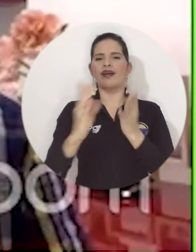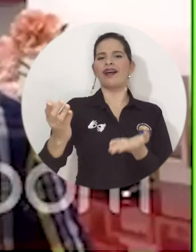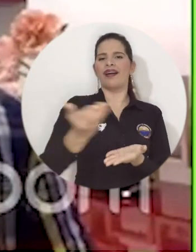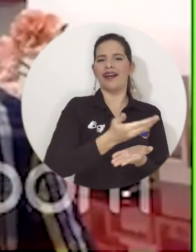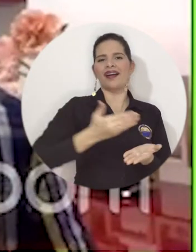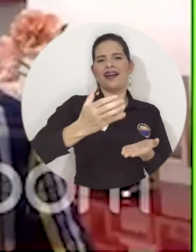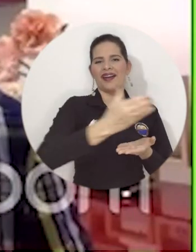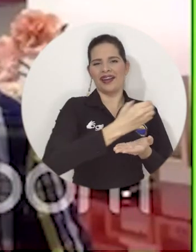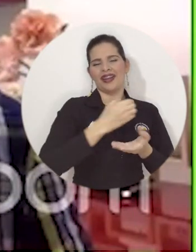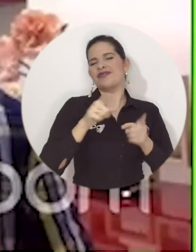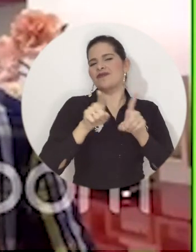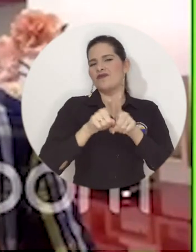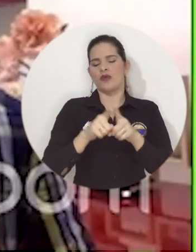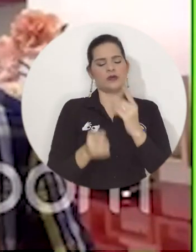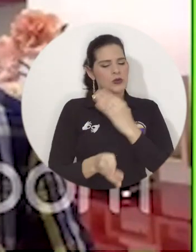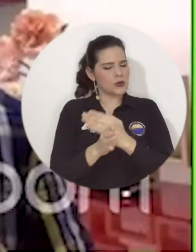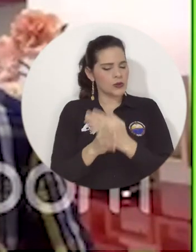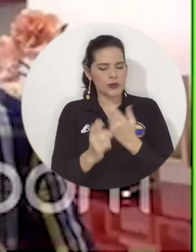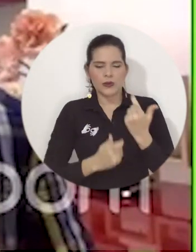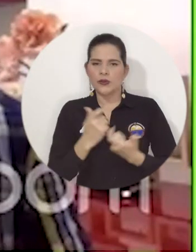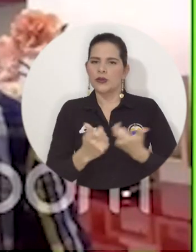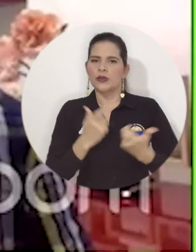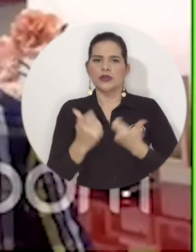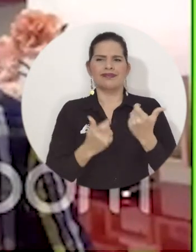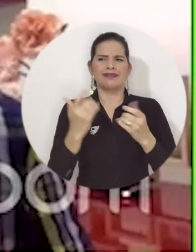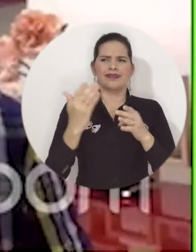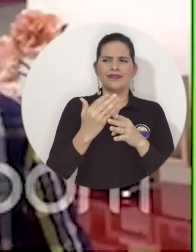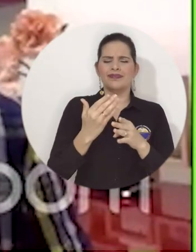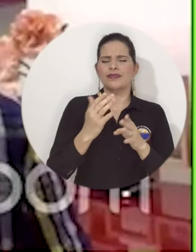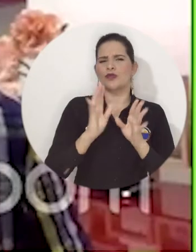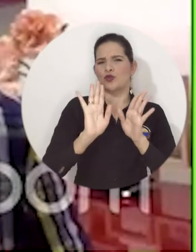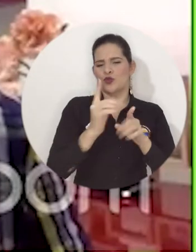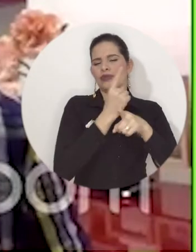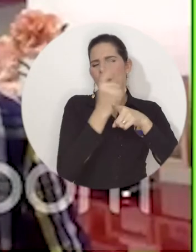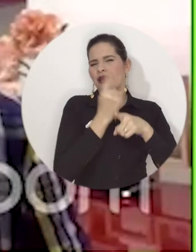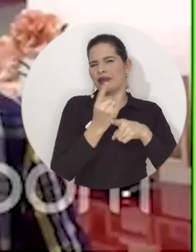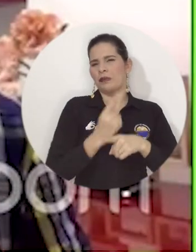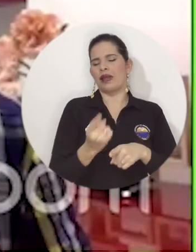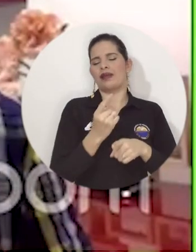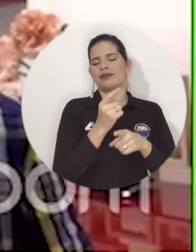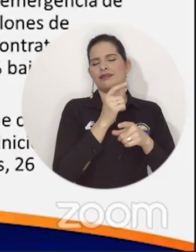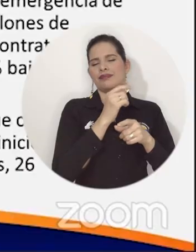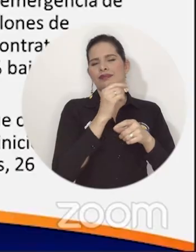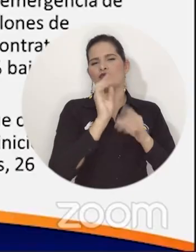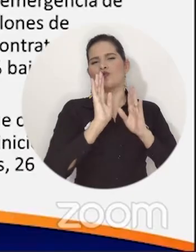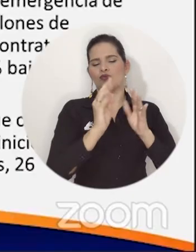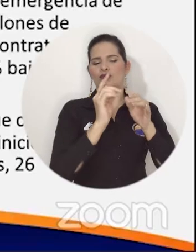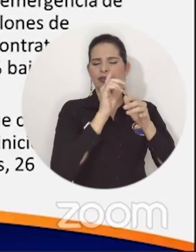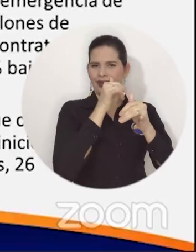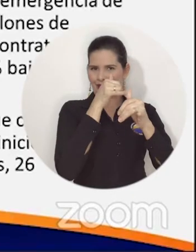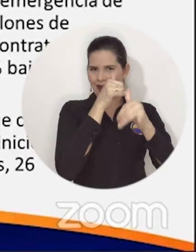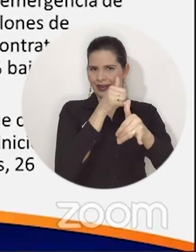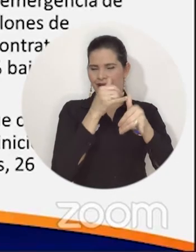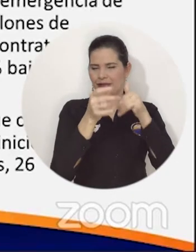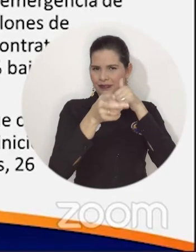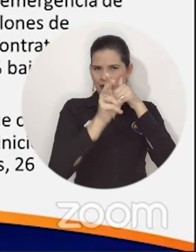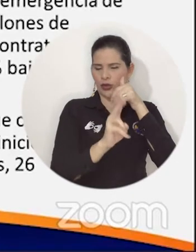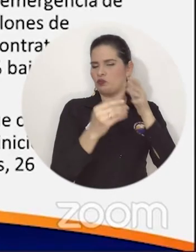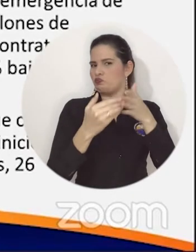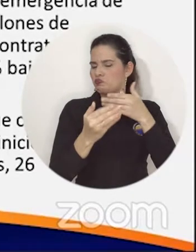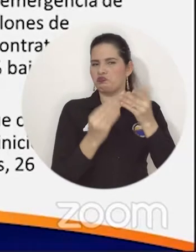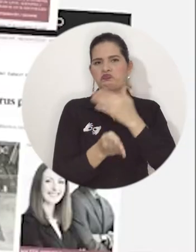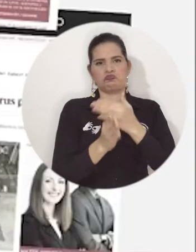cosechando sobre cada uno de las versiones que se han venido realizando. El evento que ingresó a la línea